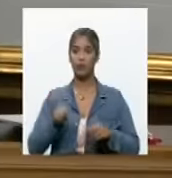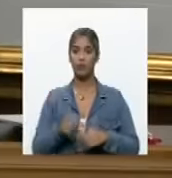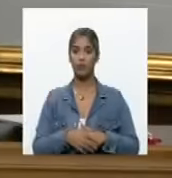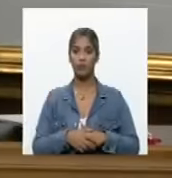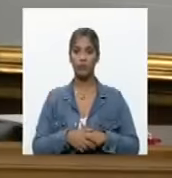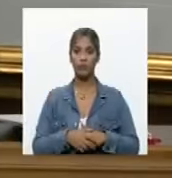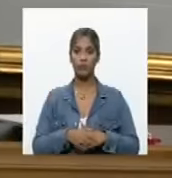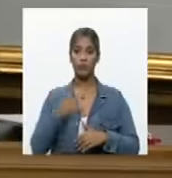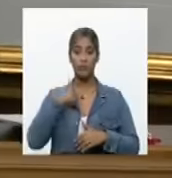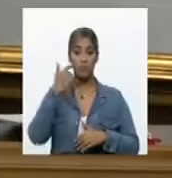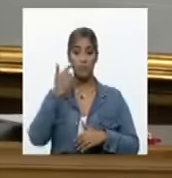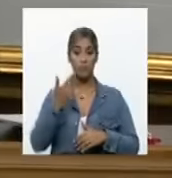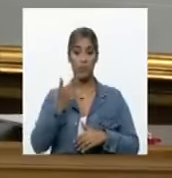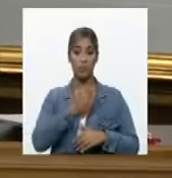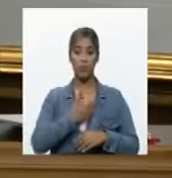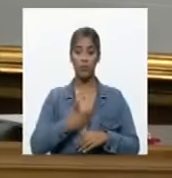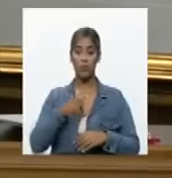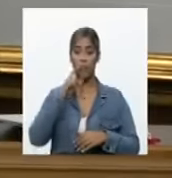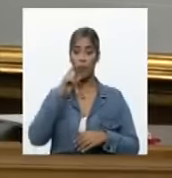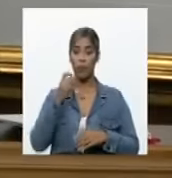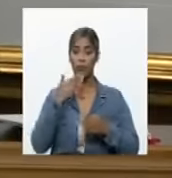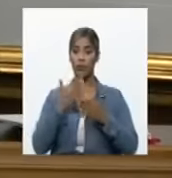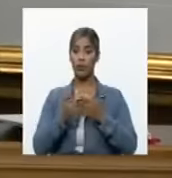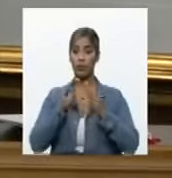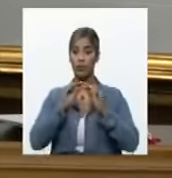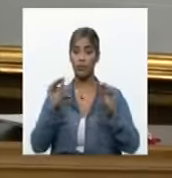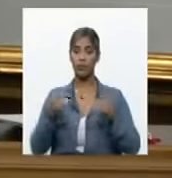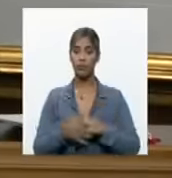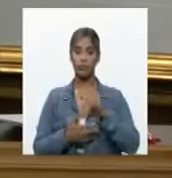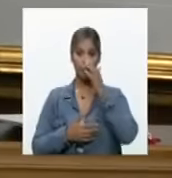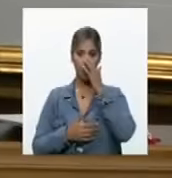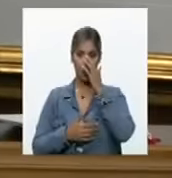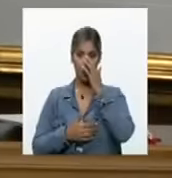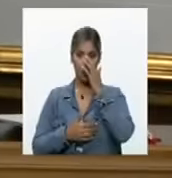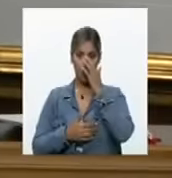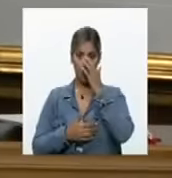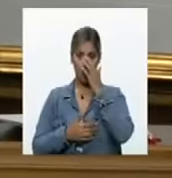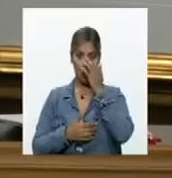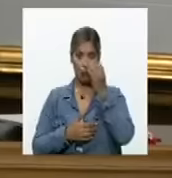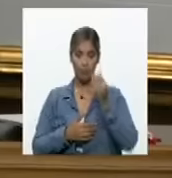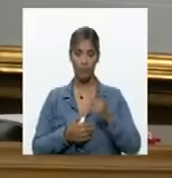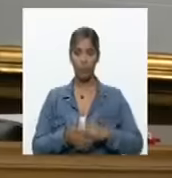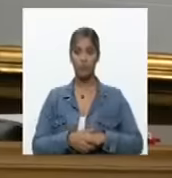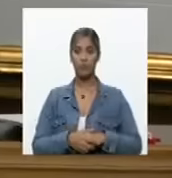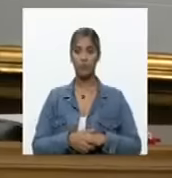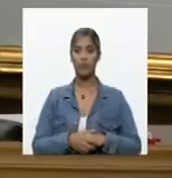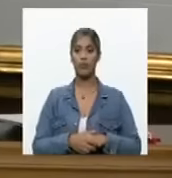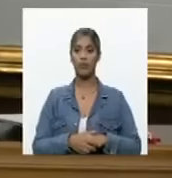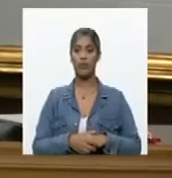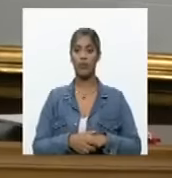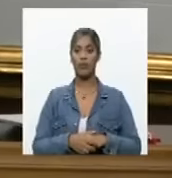Visto que el presidente Maduro ha solicitado la convocatoria, ya van dos oportunidades, pero ha